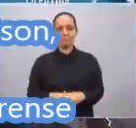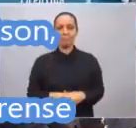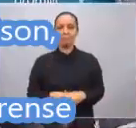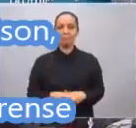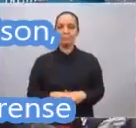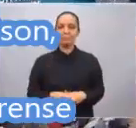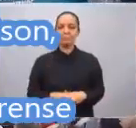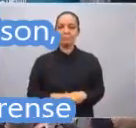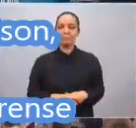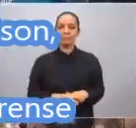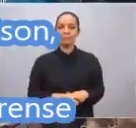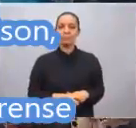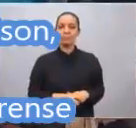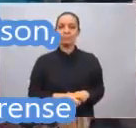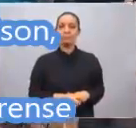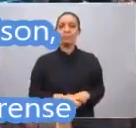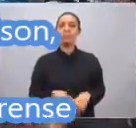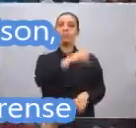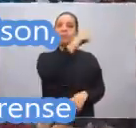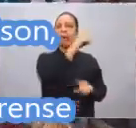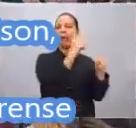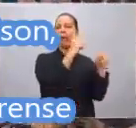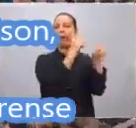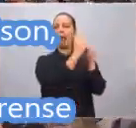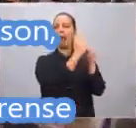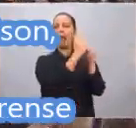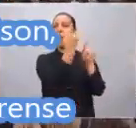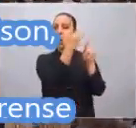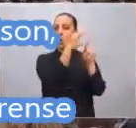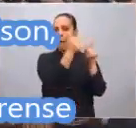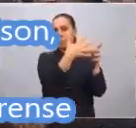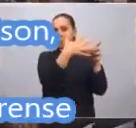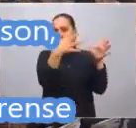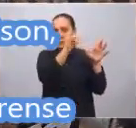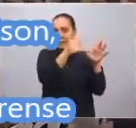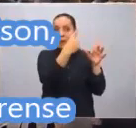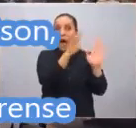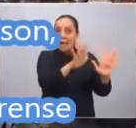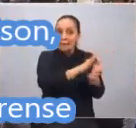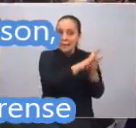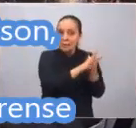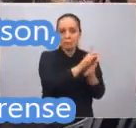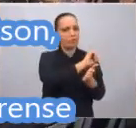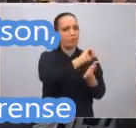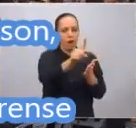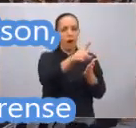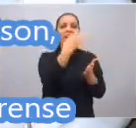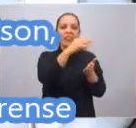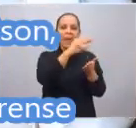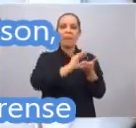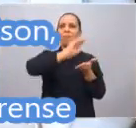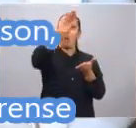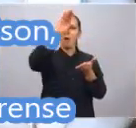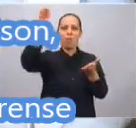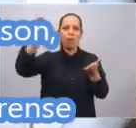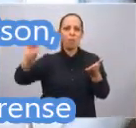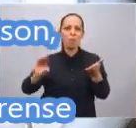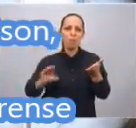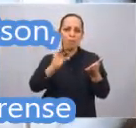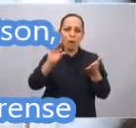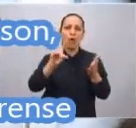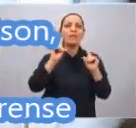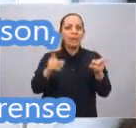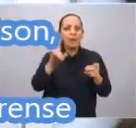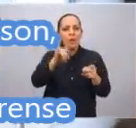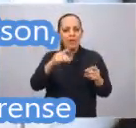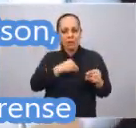con una universidad, por grande que sea. El presupuesto tiene que estar para las universidades del